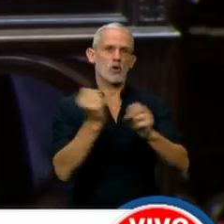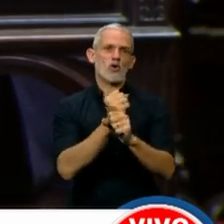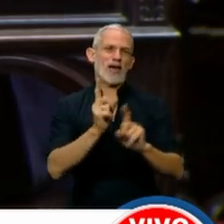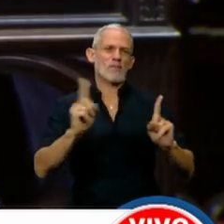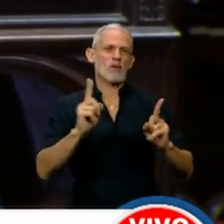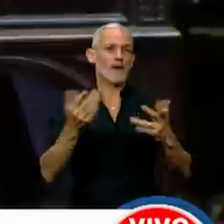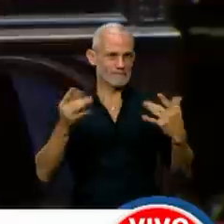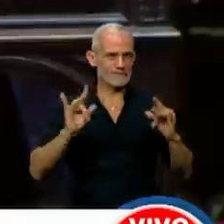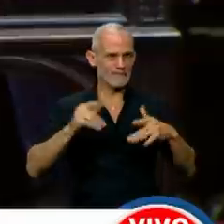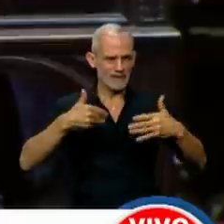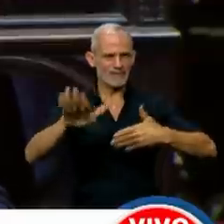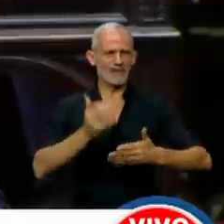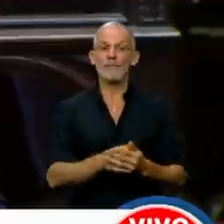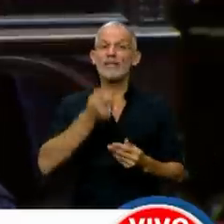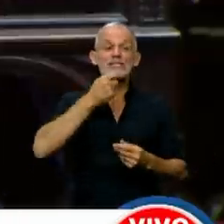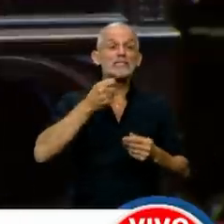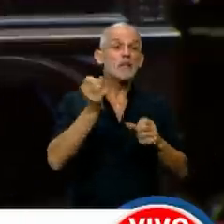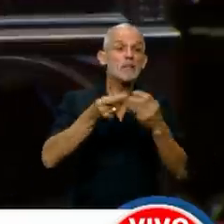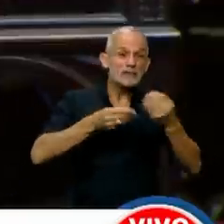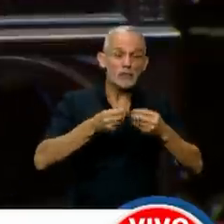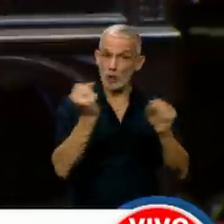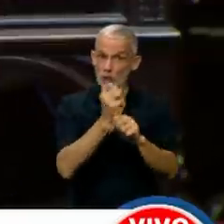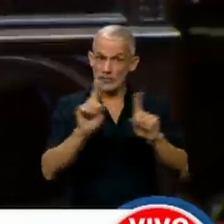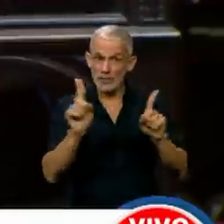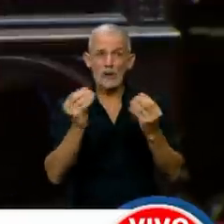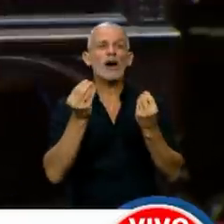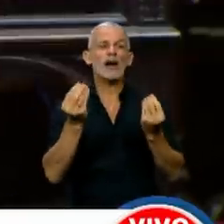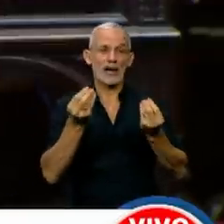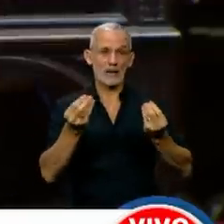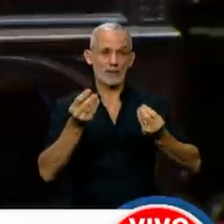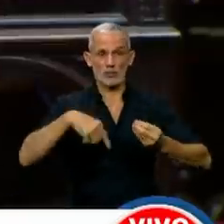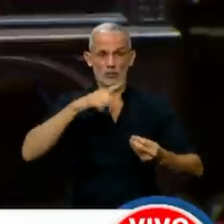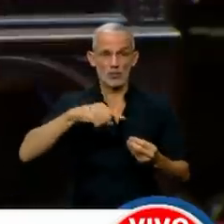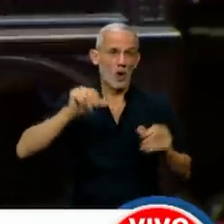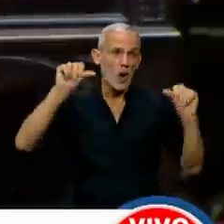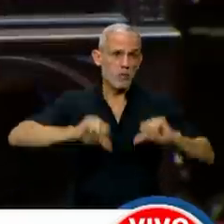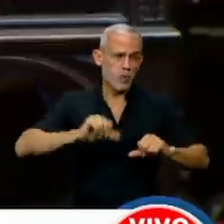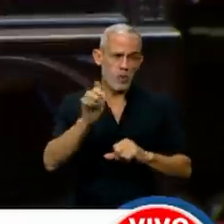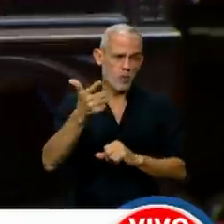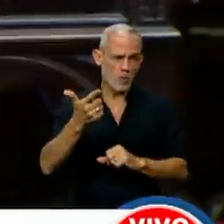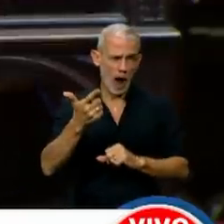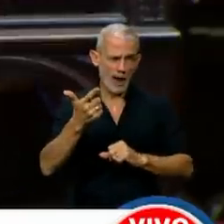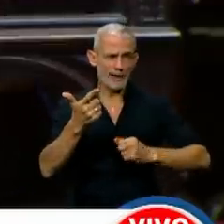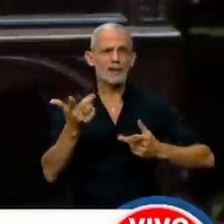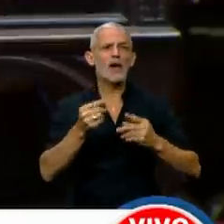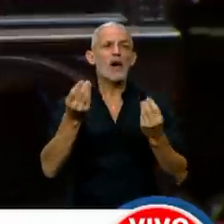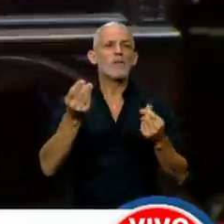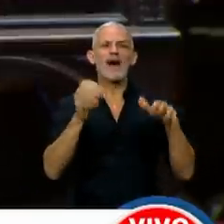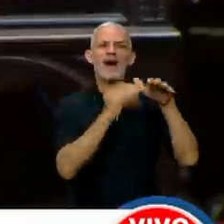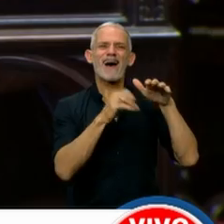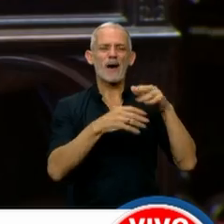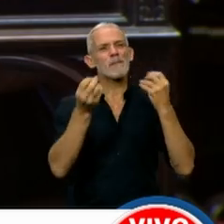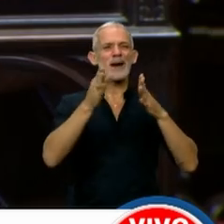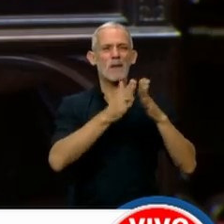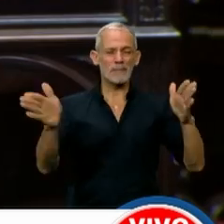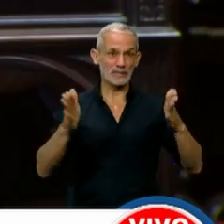aprueba 7 presupuesto no se aprueba no solamente no vamos a poder tener esos fondos para arrancar